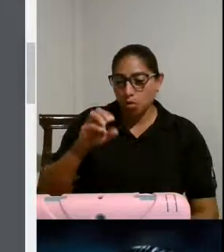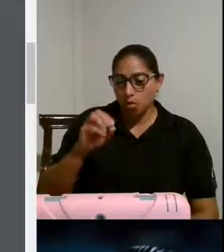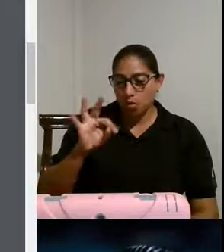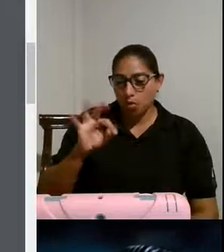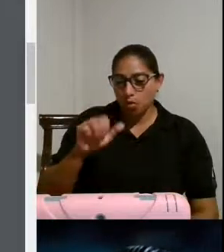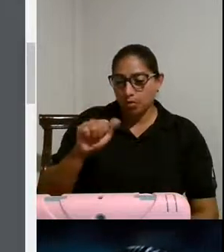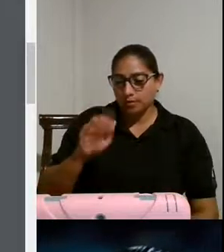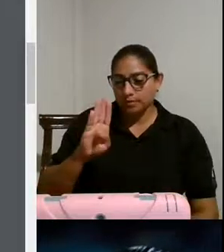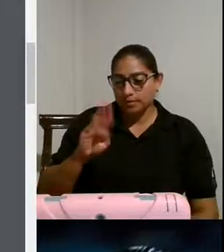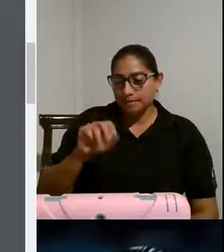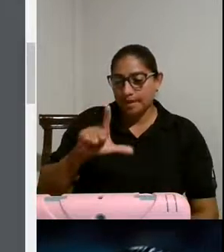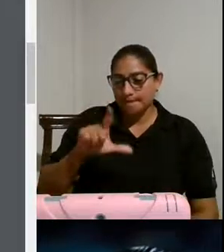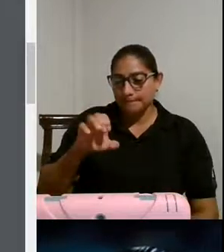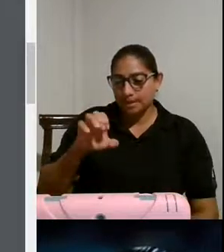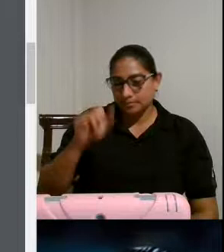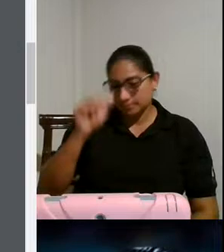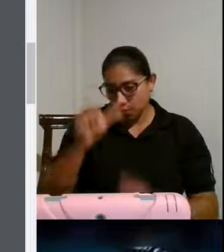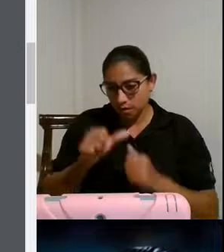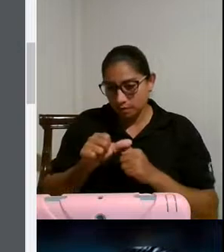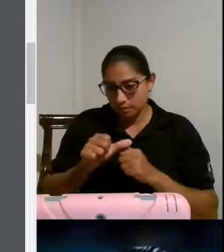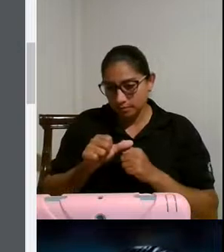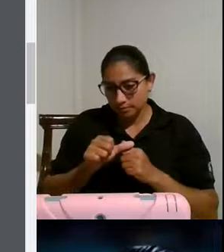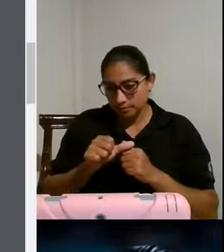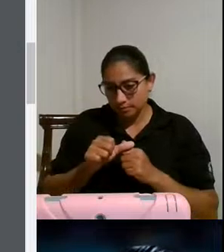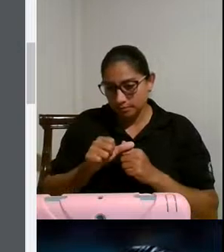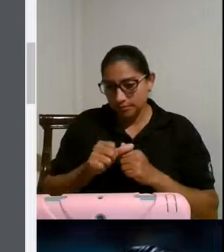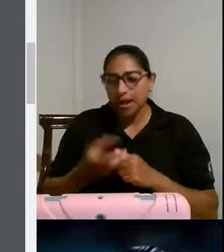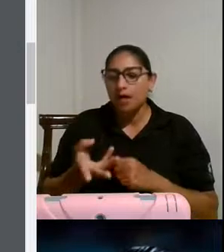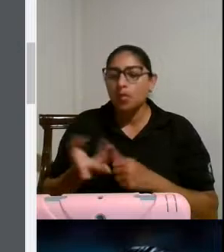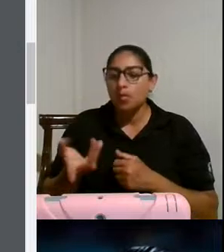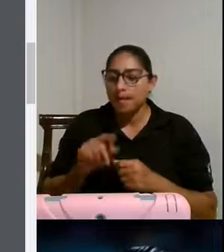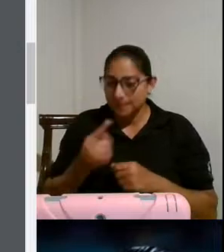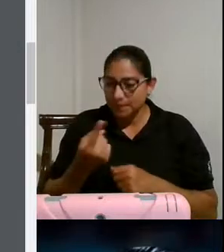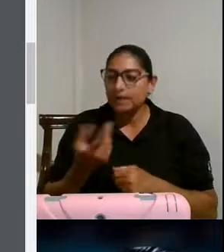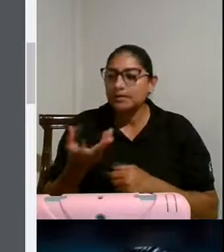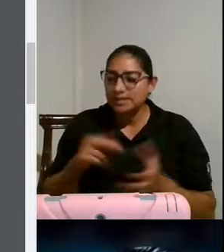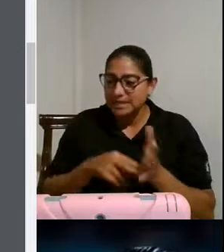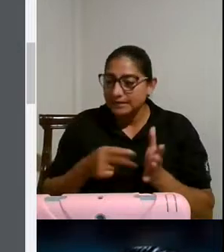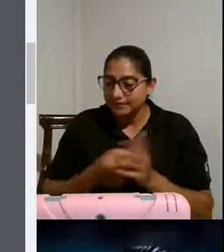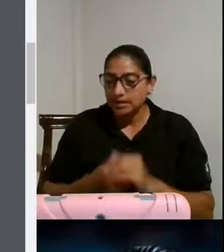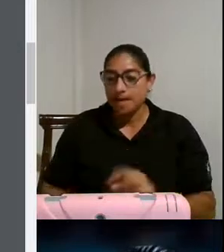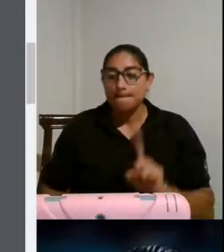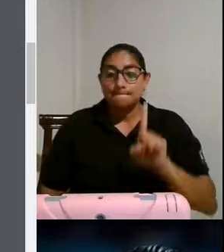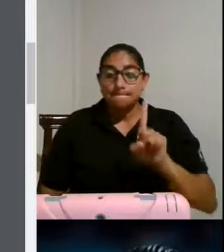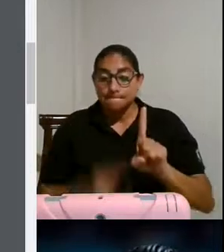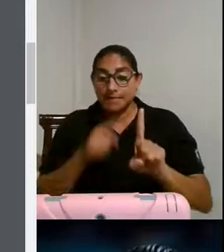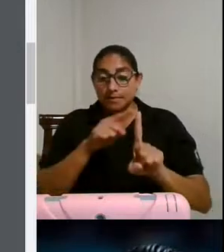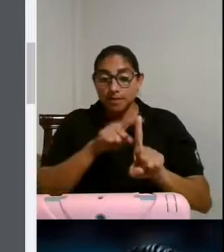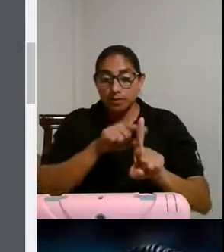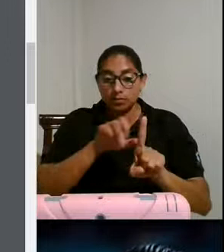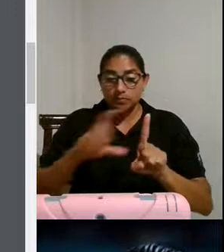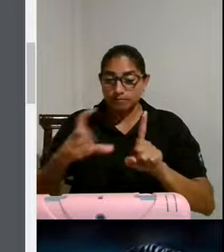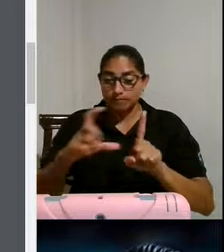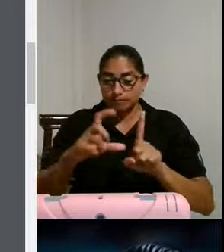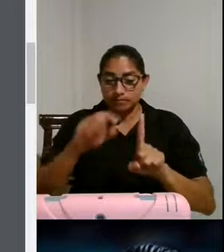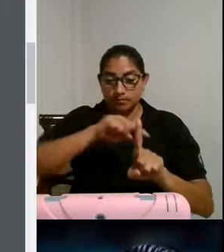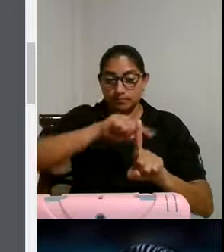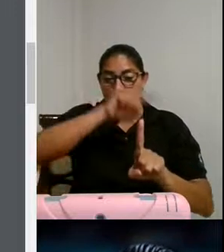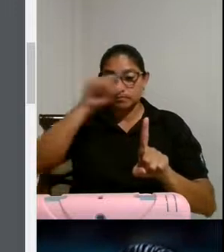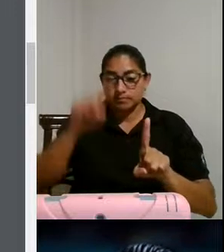La primera fórmula notable lo que nos dice es que tomemos el primer término a la